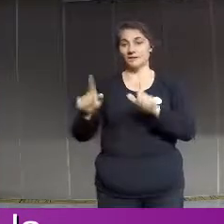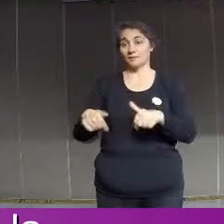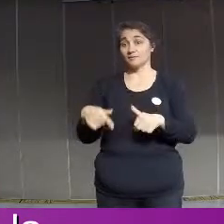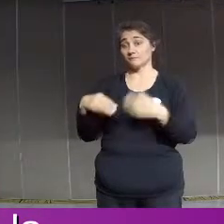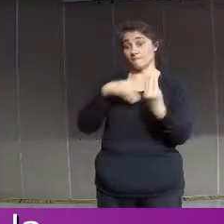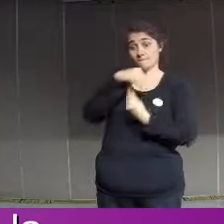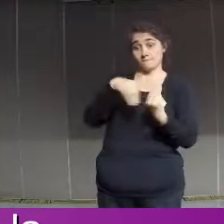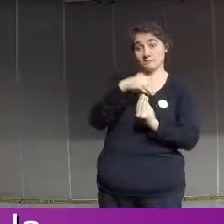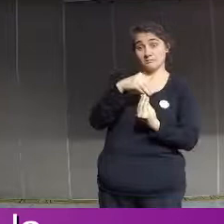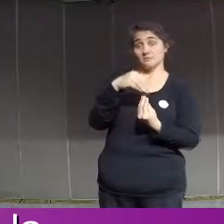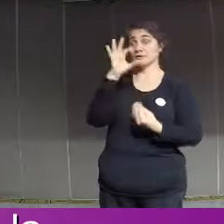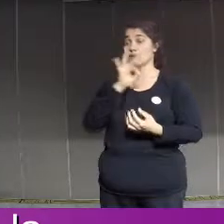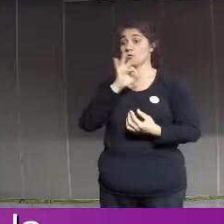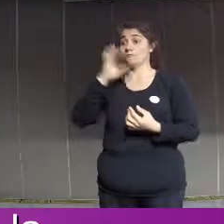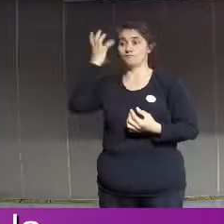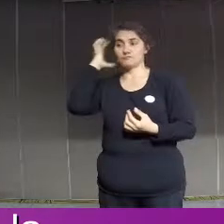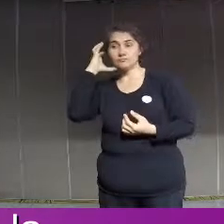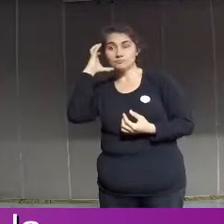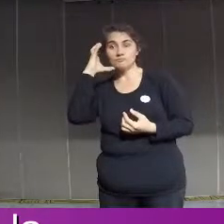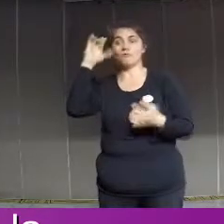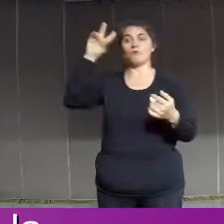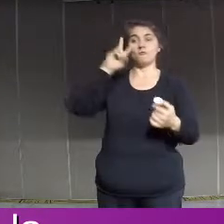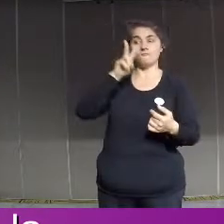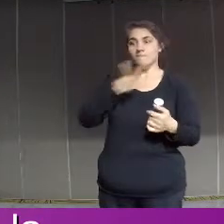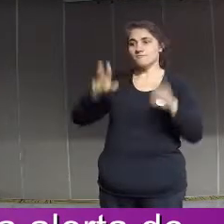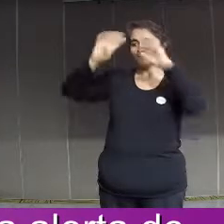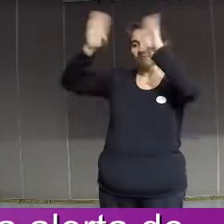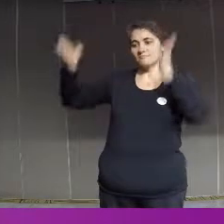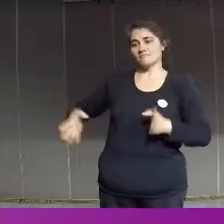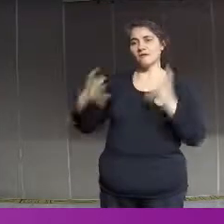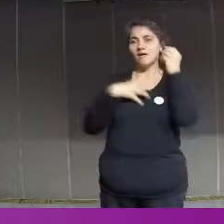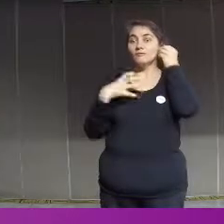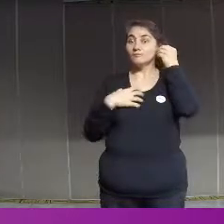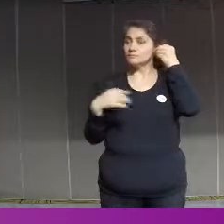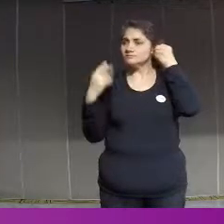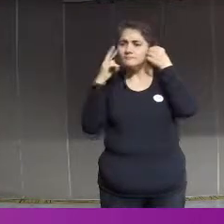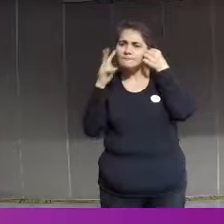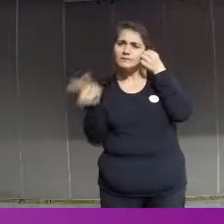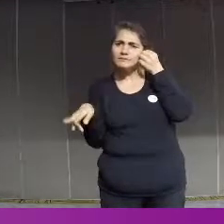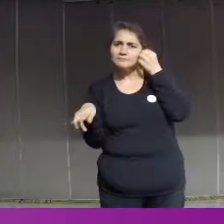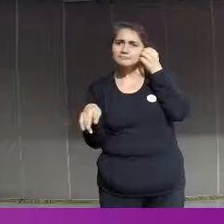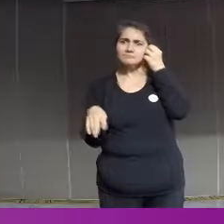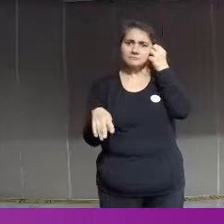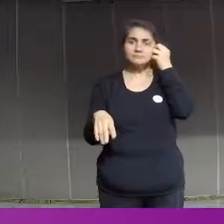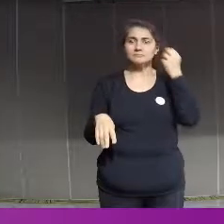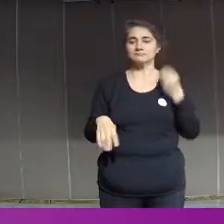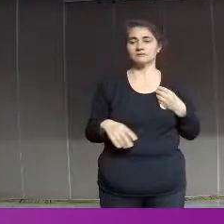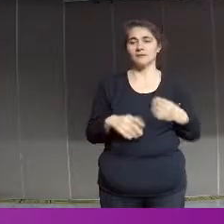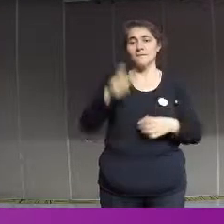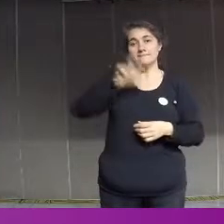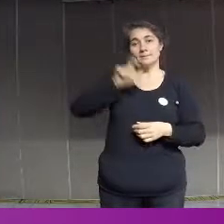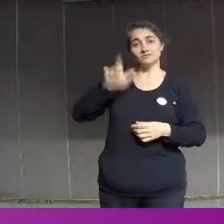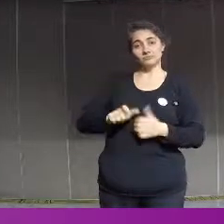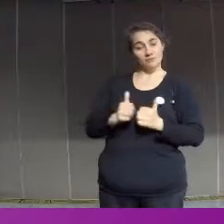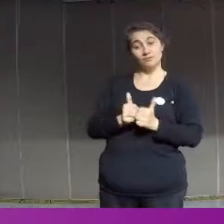las fonoaudiólogas o cualquier persona que esté en la sala con el paciente, ¿sí? Si está la orientadora o está la referente de